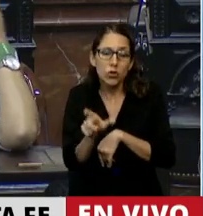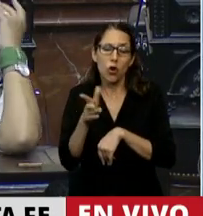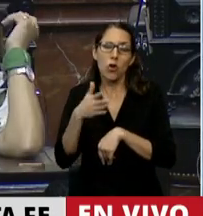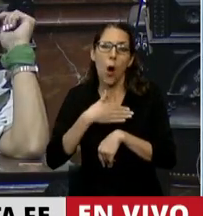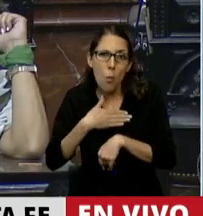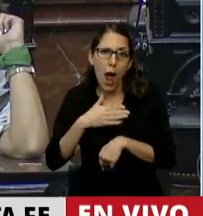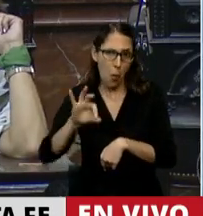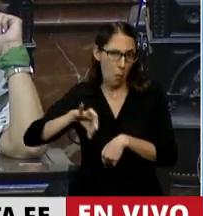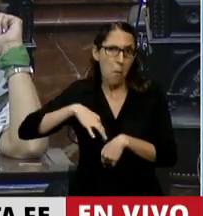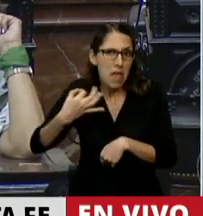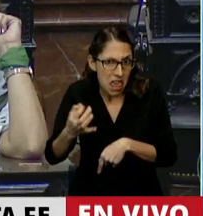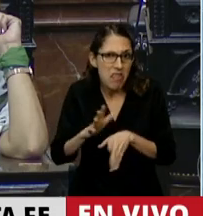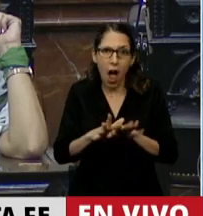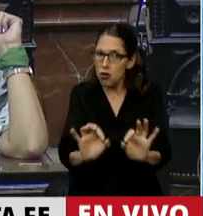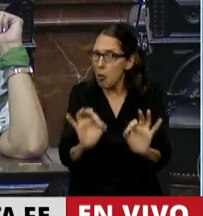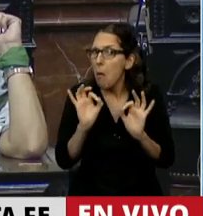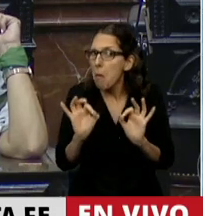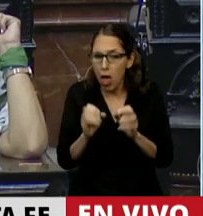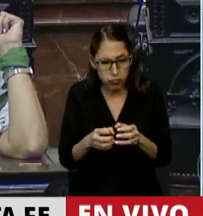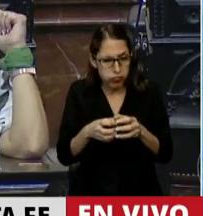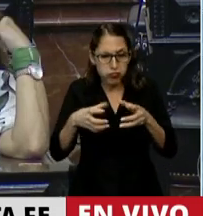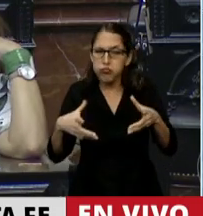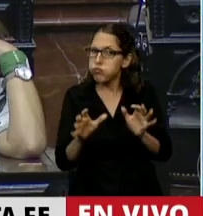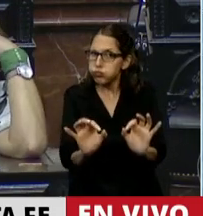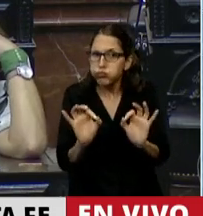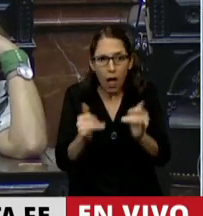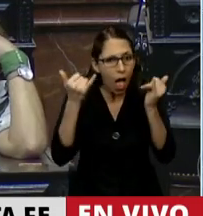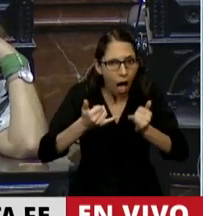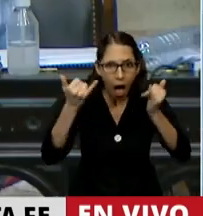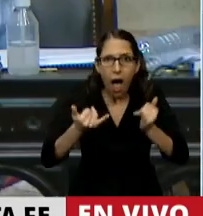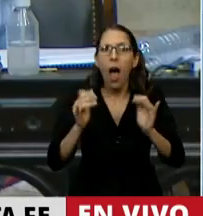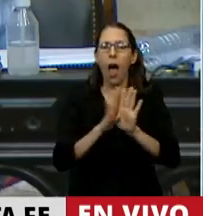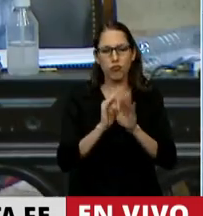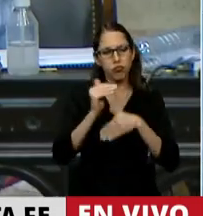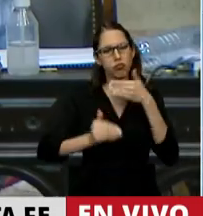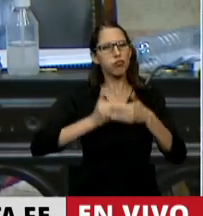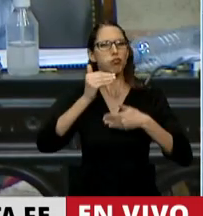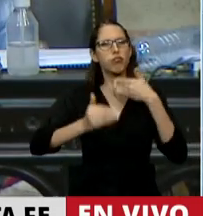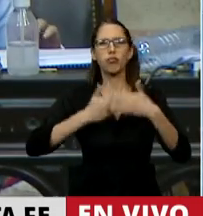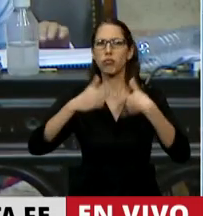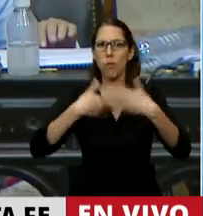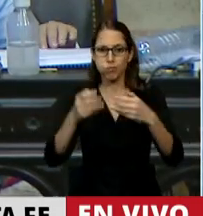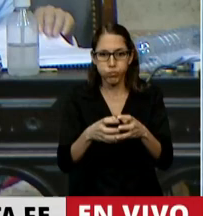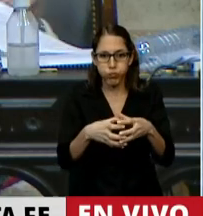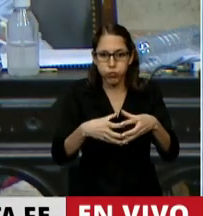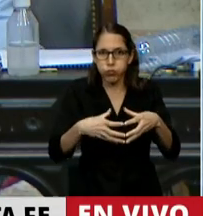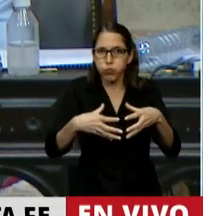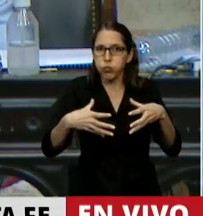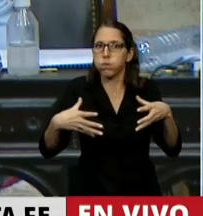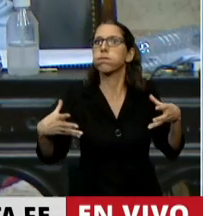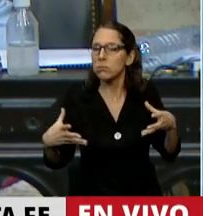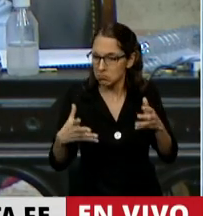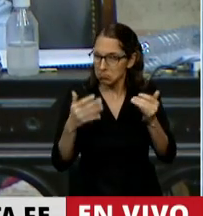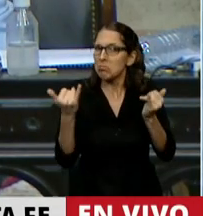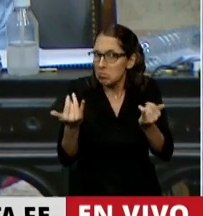vida, es un todo orgánico, que es una existencia, que está desarrollando toda su potencialidad en el devenir, porque